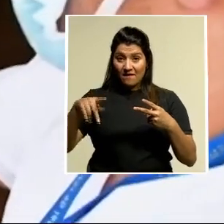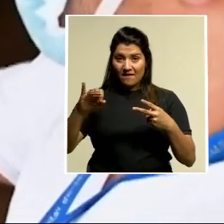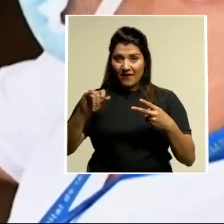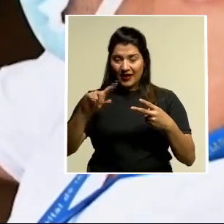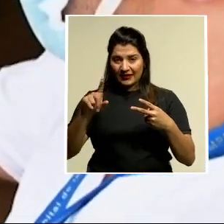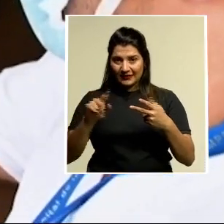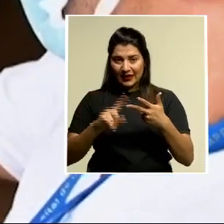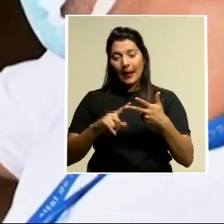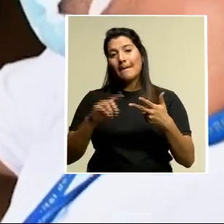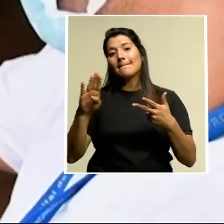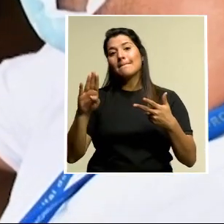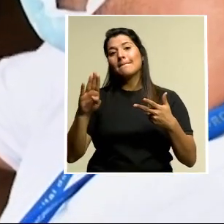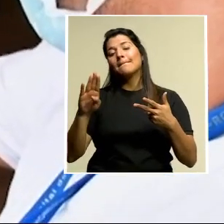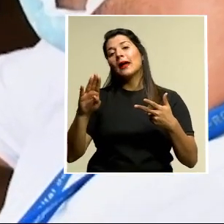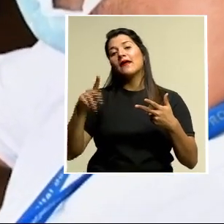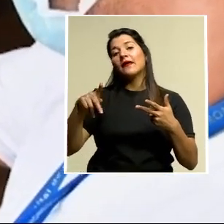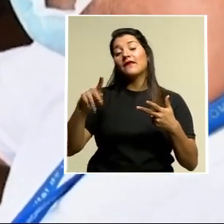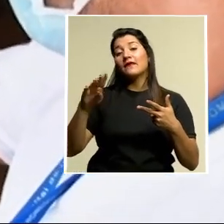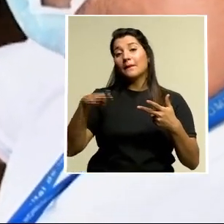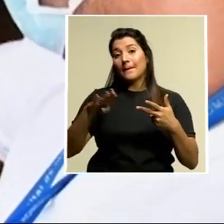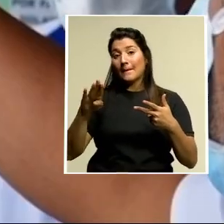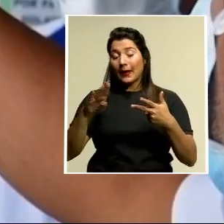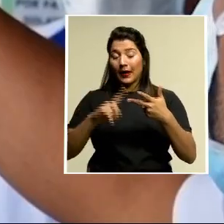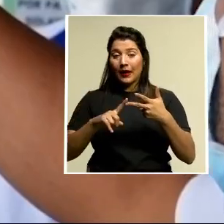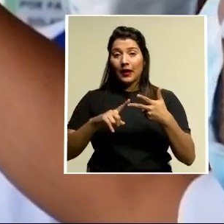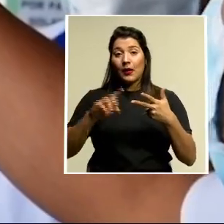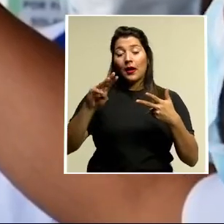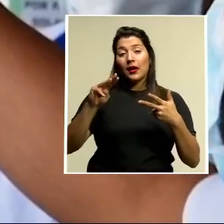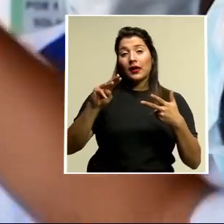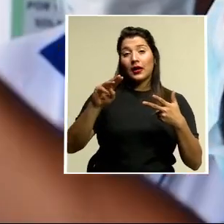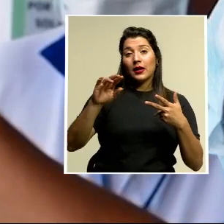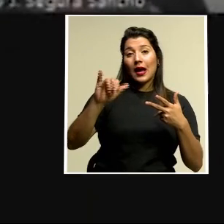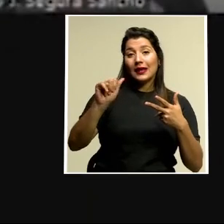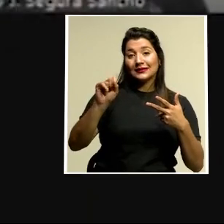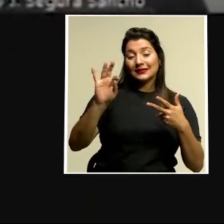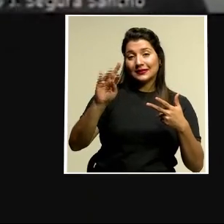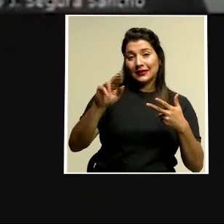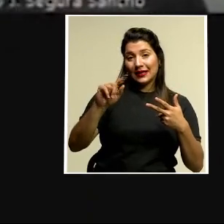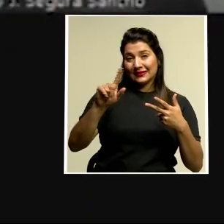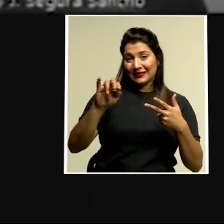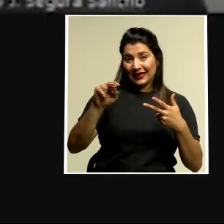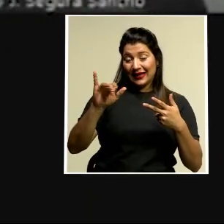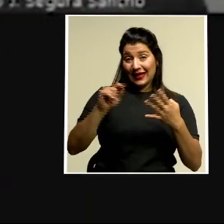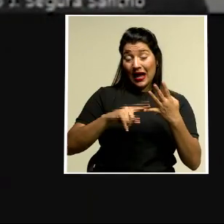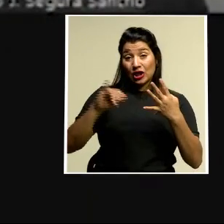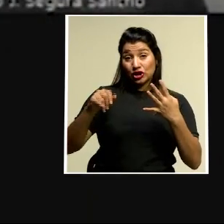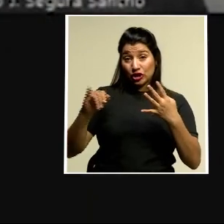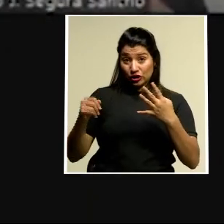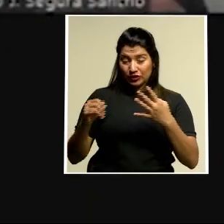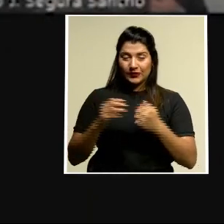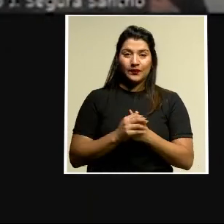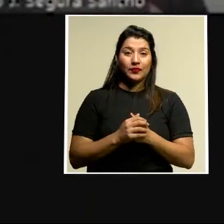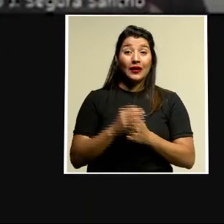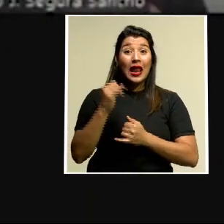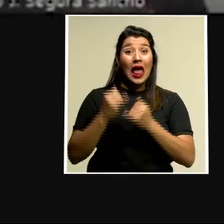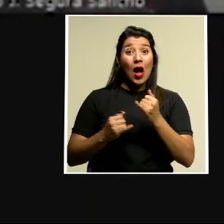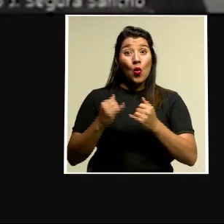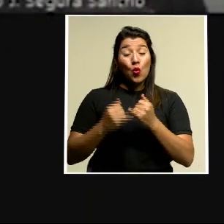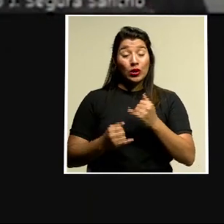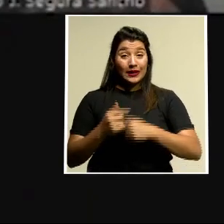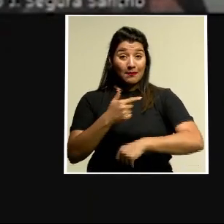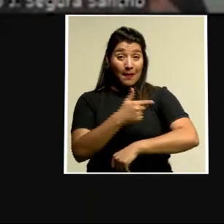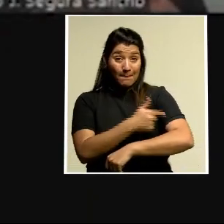105 personas. En el segundo escenario, las autoridades proyectan que para los meses de septiembre y octubre habría una demanda exponencial de